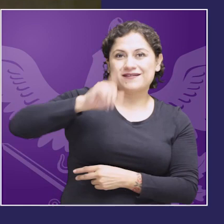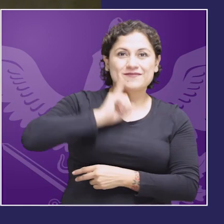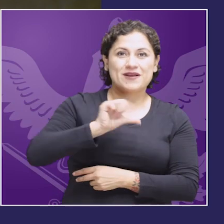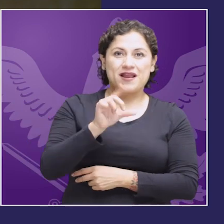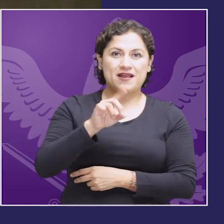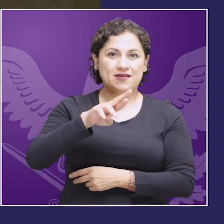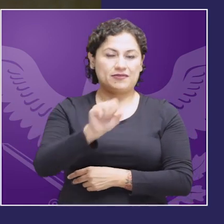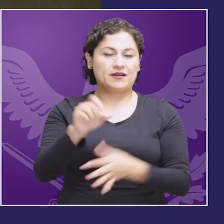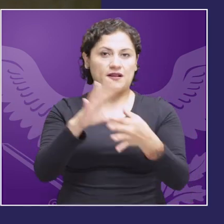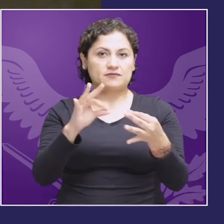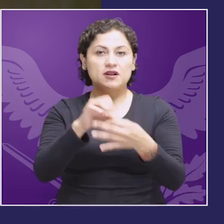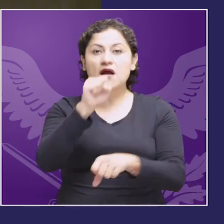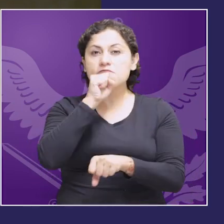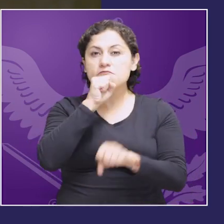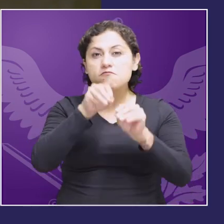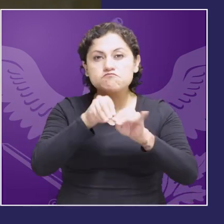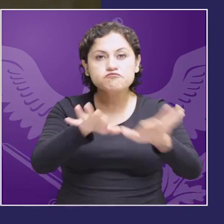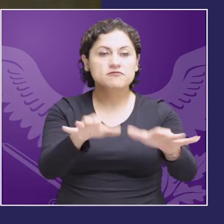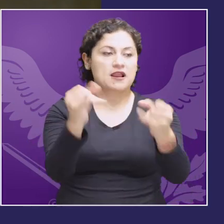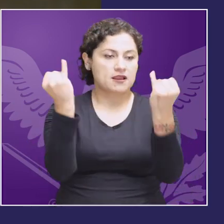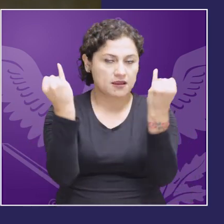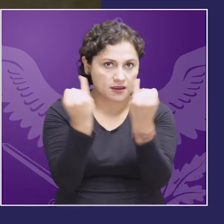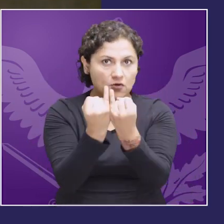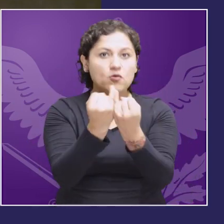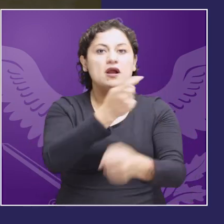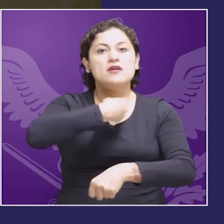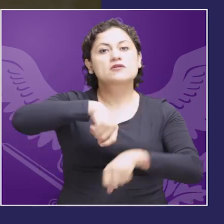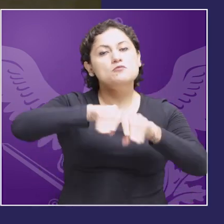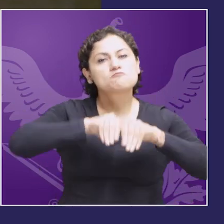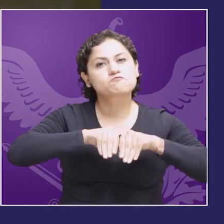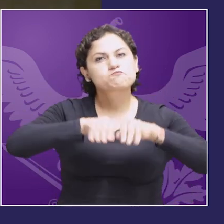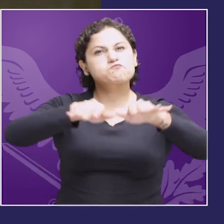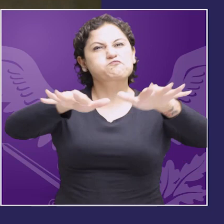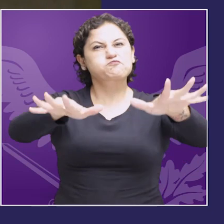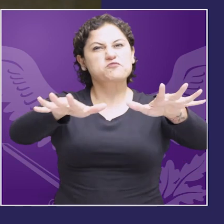al igual que lo que decía Andrea, en materia de difusión,